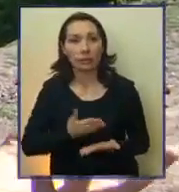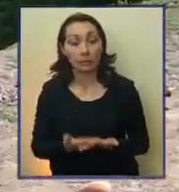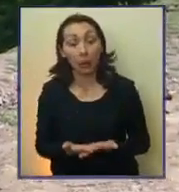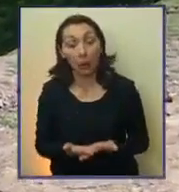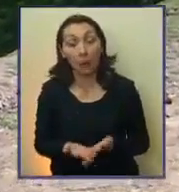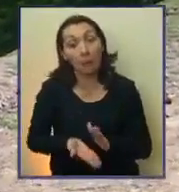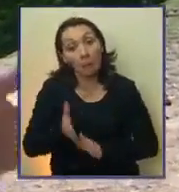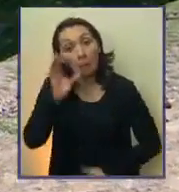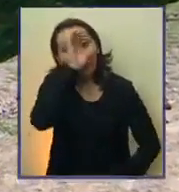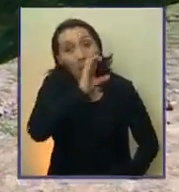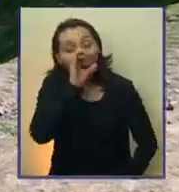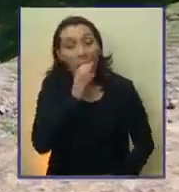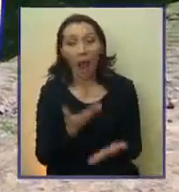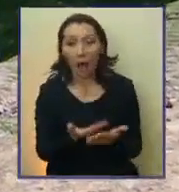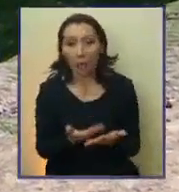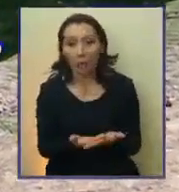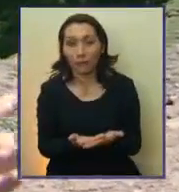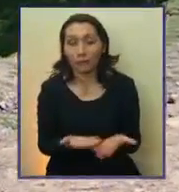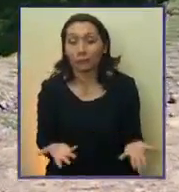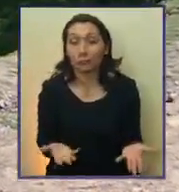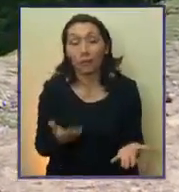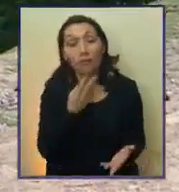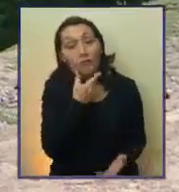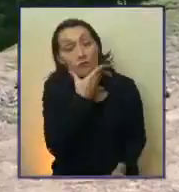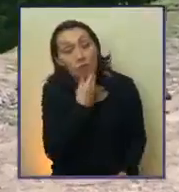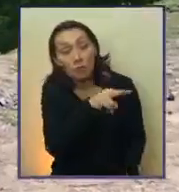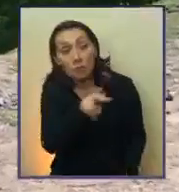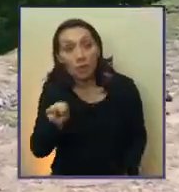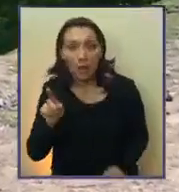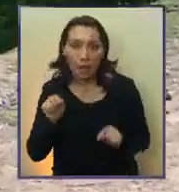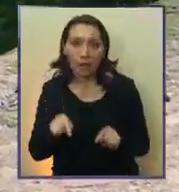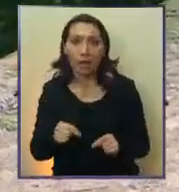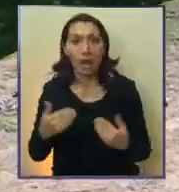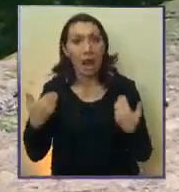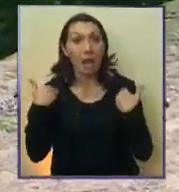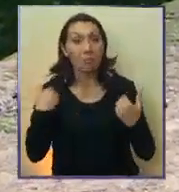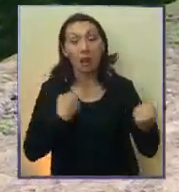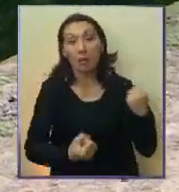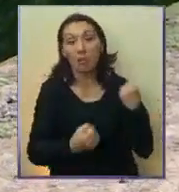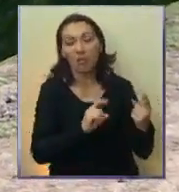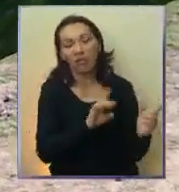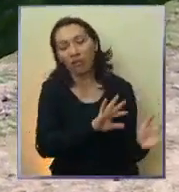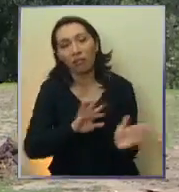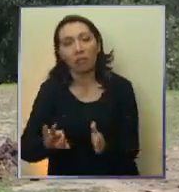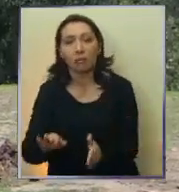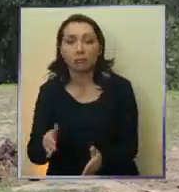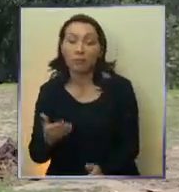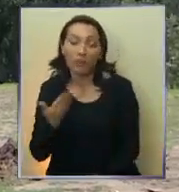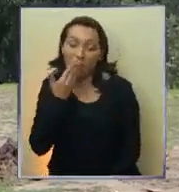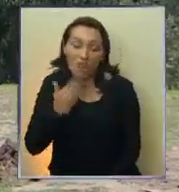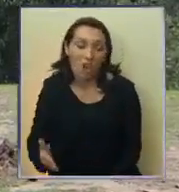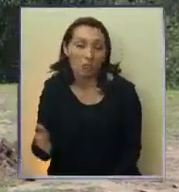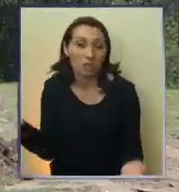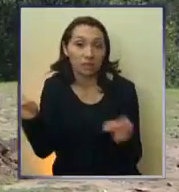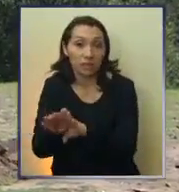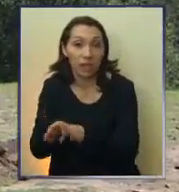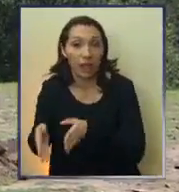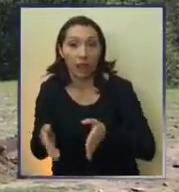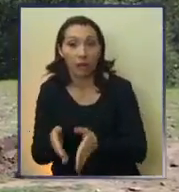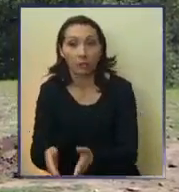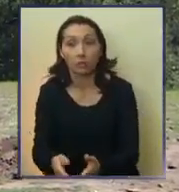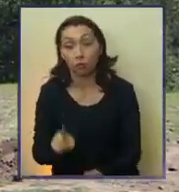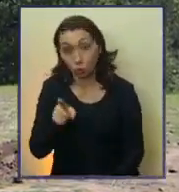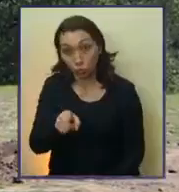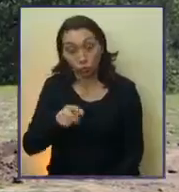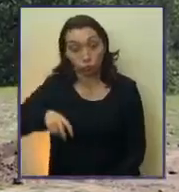salir a pasear y aprovechar los paisajes que es mejor que ir a estar en un gimnasio venga que la vayan a cerrar si tú subes un poco vas a ver